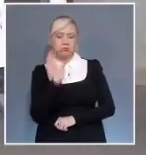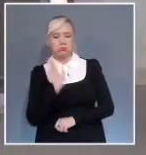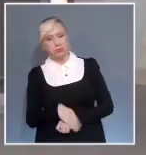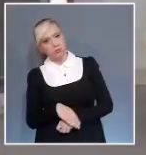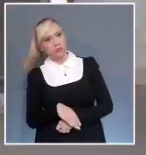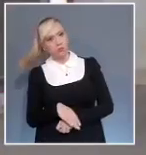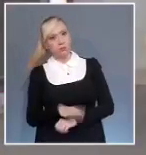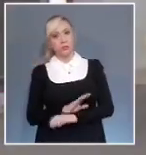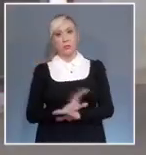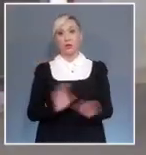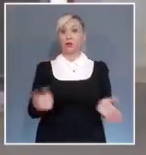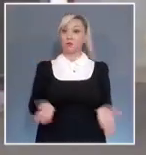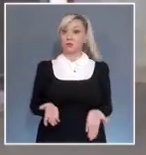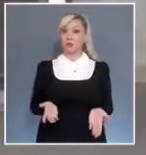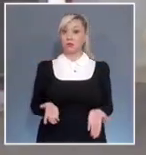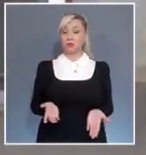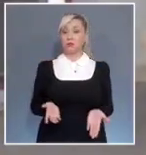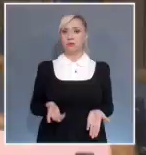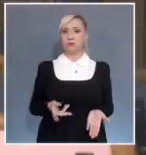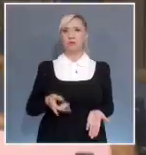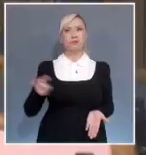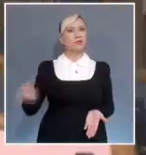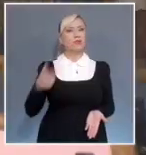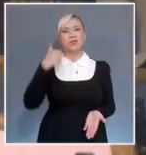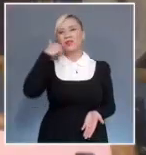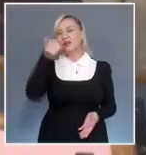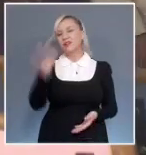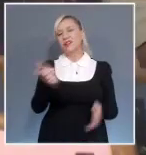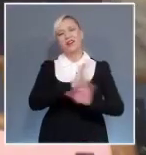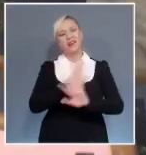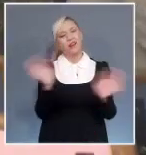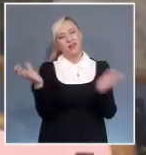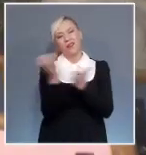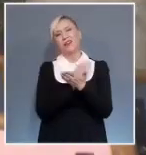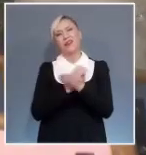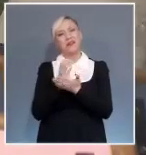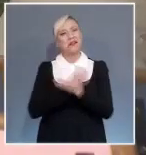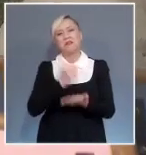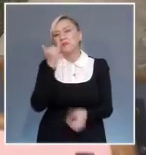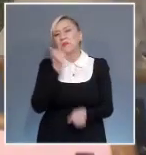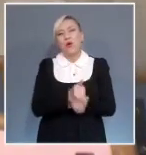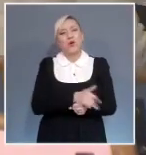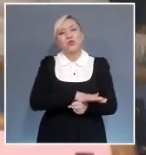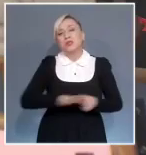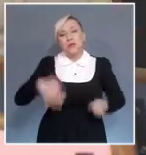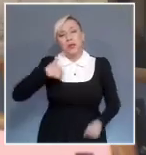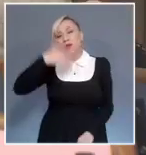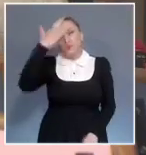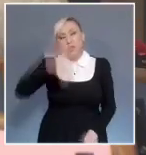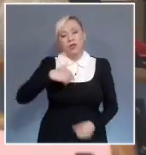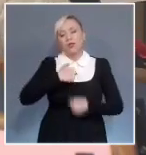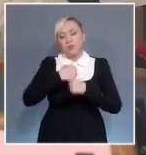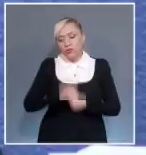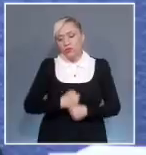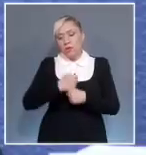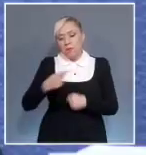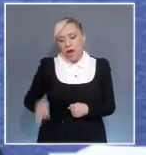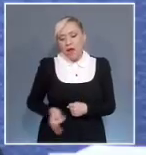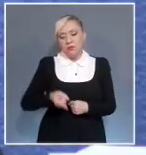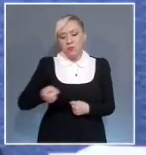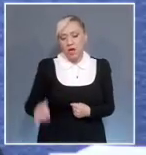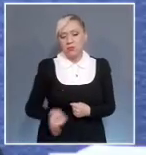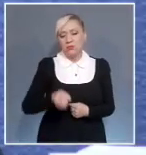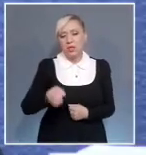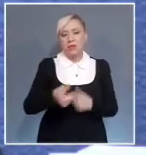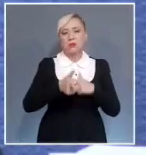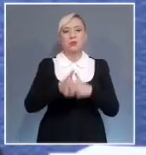rechacen tratamientos que ya no quiere el paciente, que solo le prolonga la vida y le causa sufrimiento. También queremos establecer